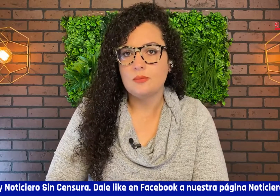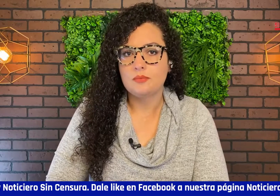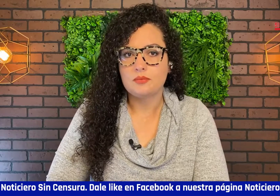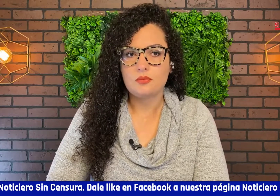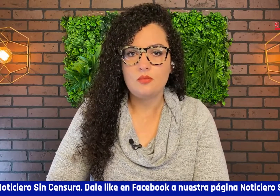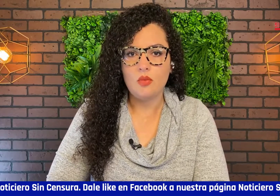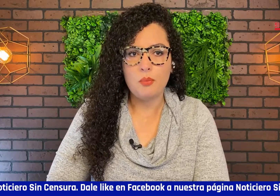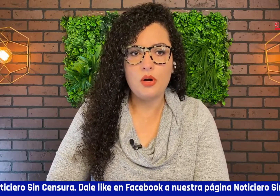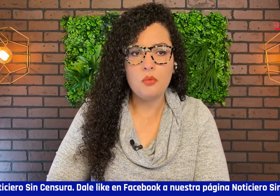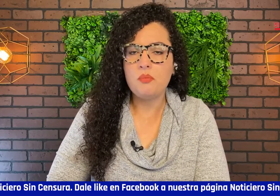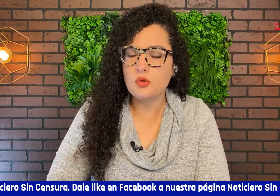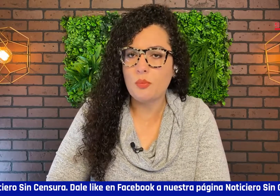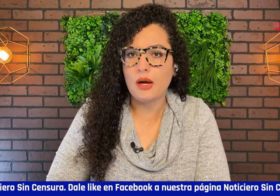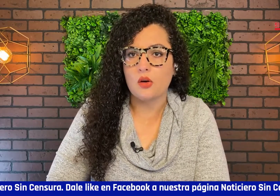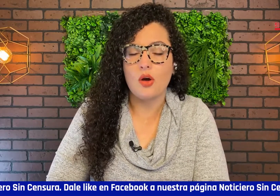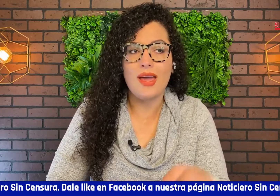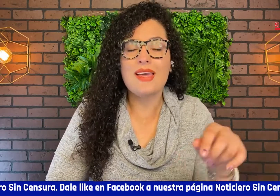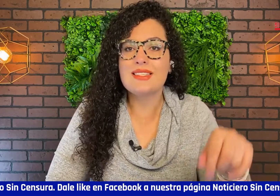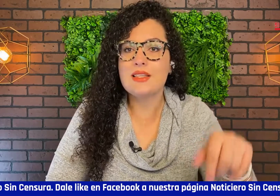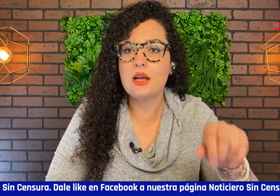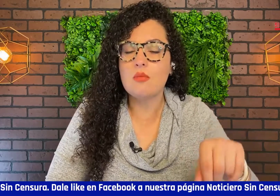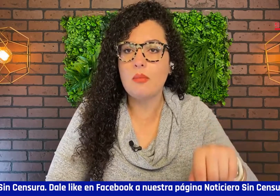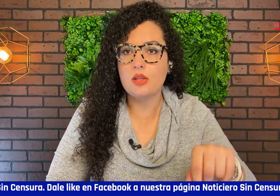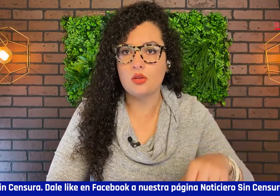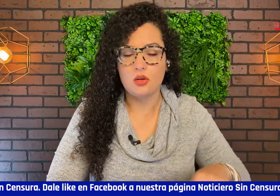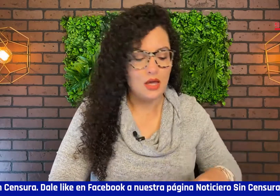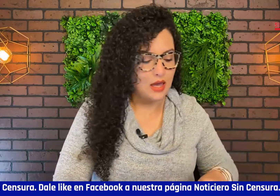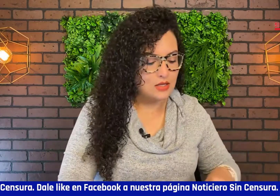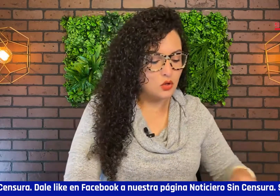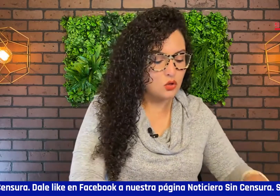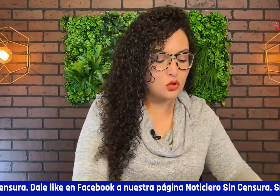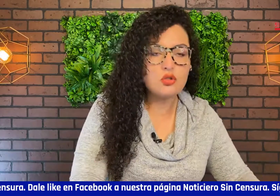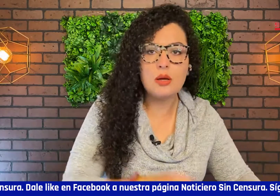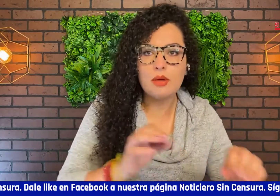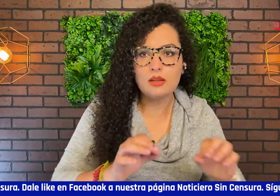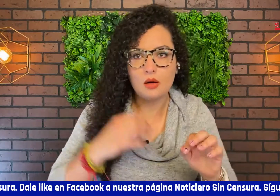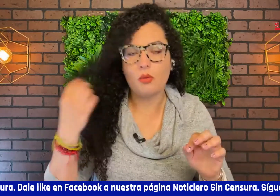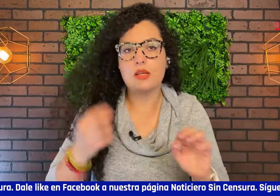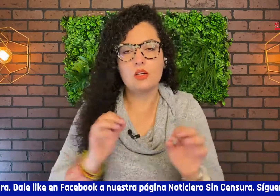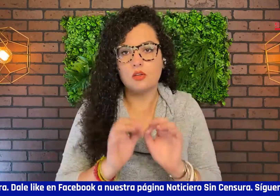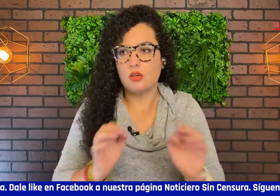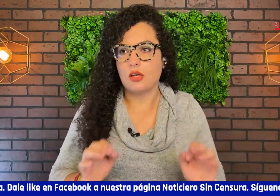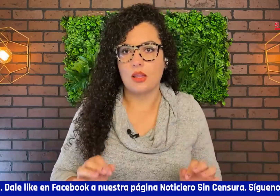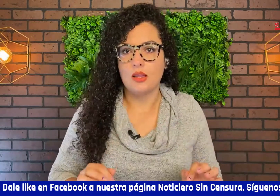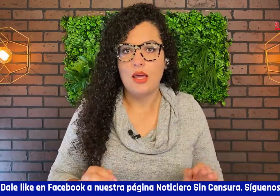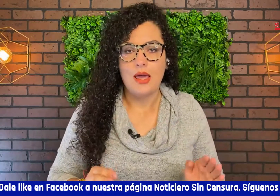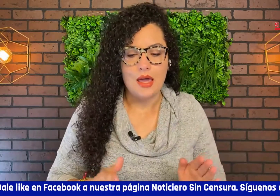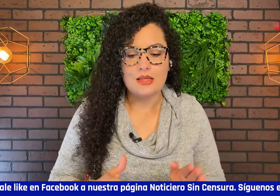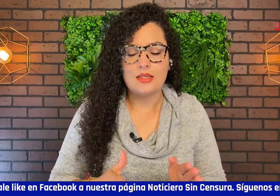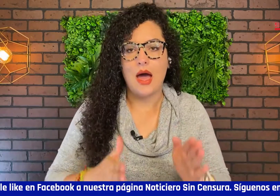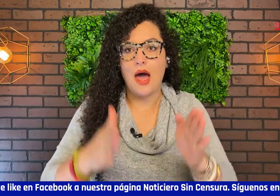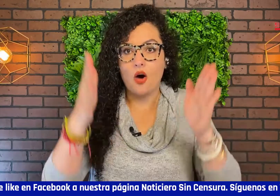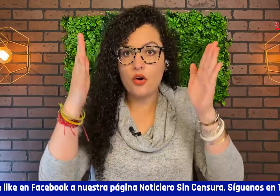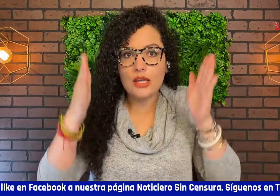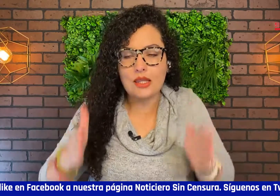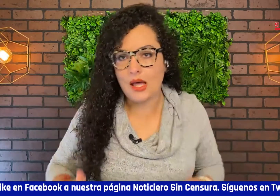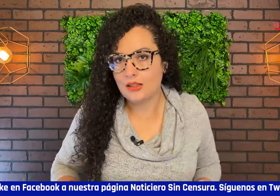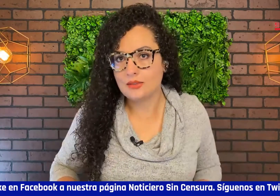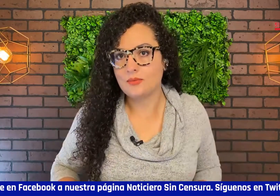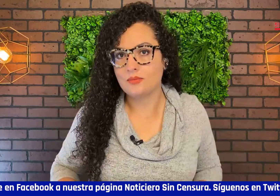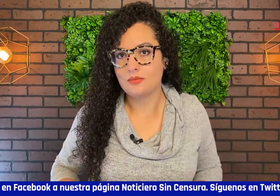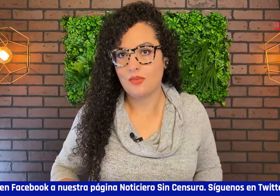ayude a poner un piso parejo. Este es el momento, es justamente, y lo voy a decir con toda claridad, es